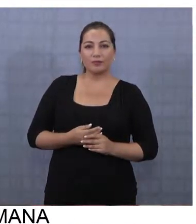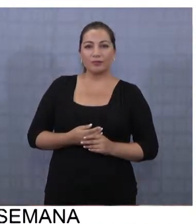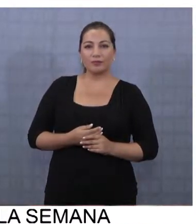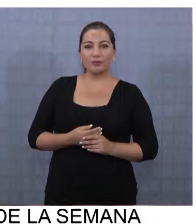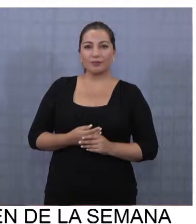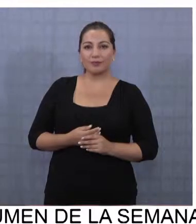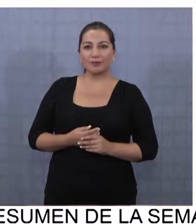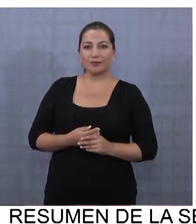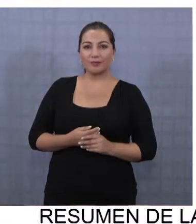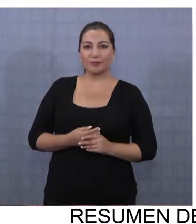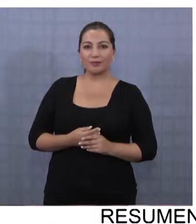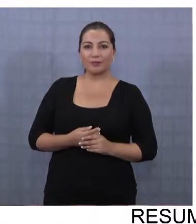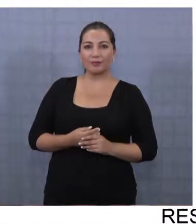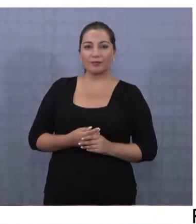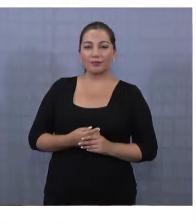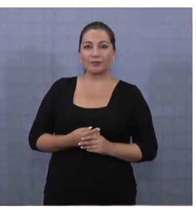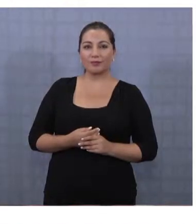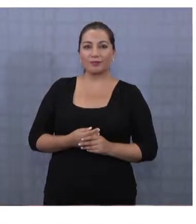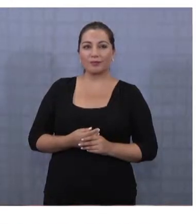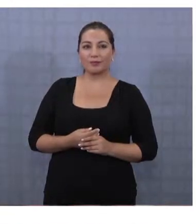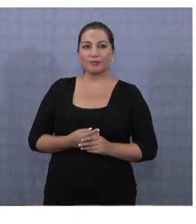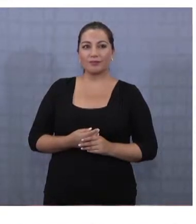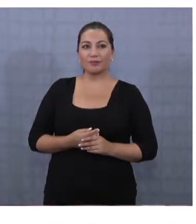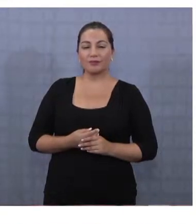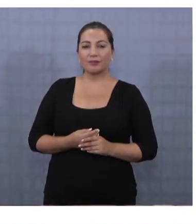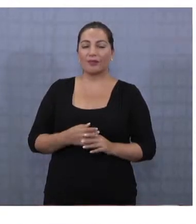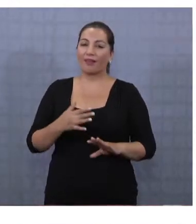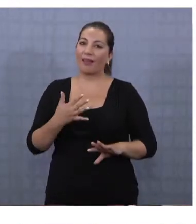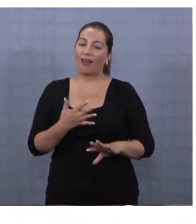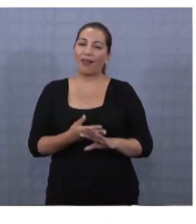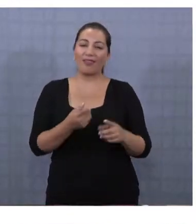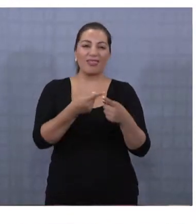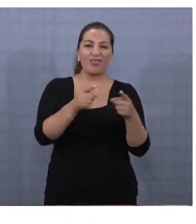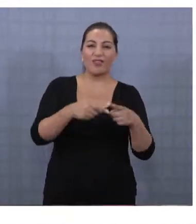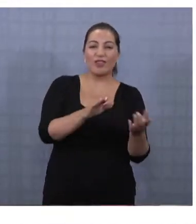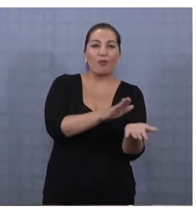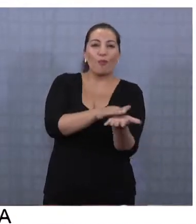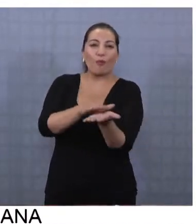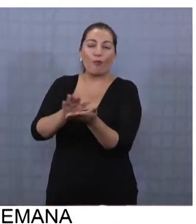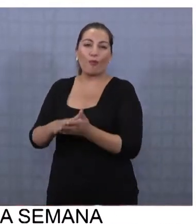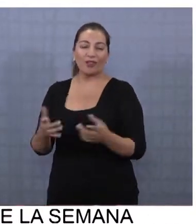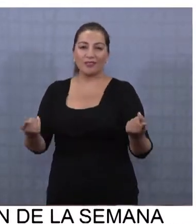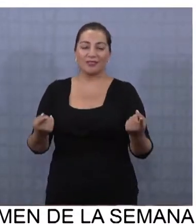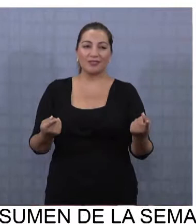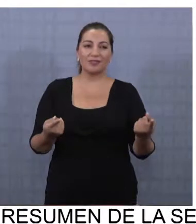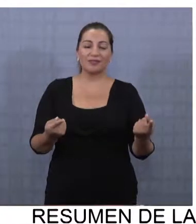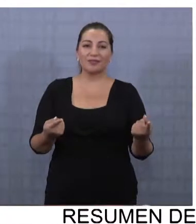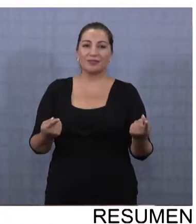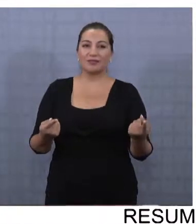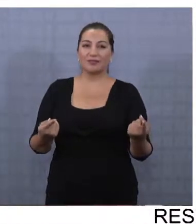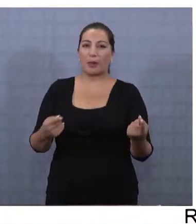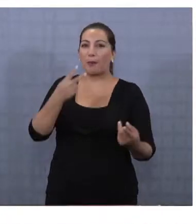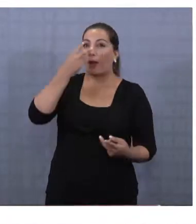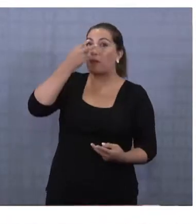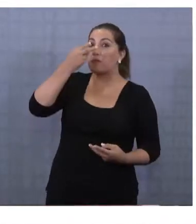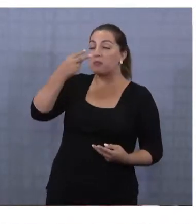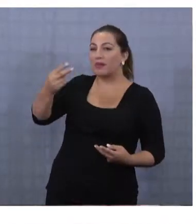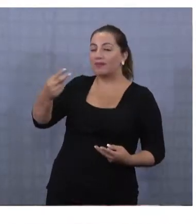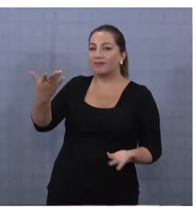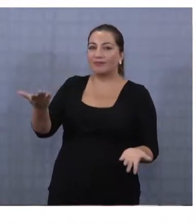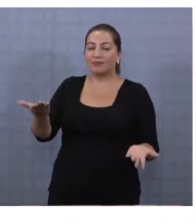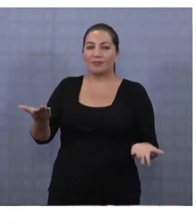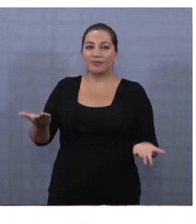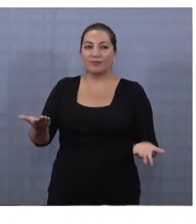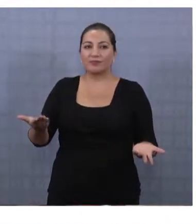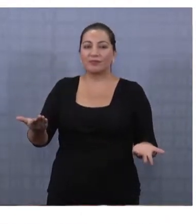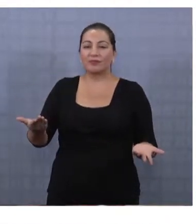generalidad de propuestas, tanto conceptuales y visuales,